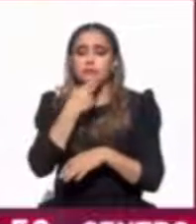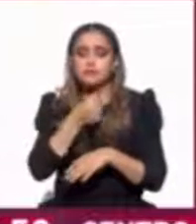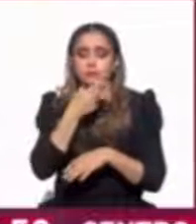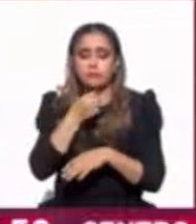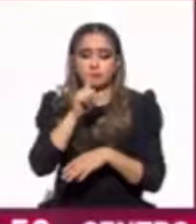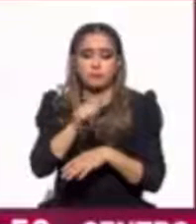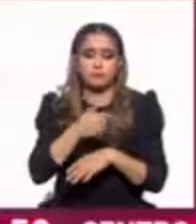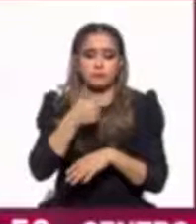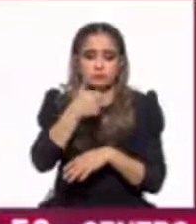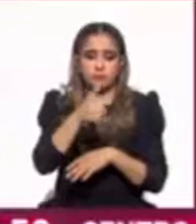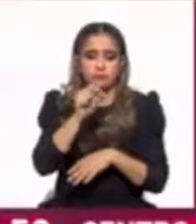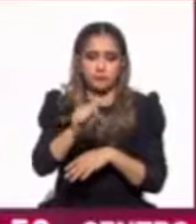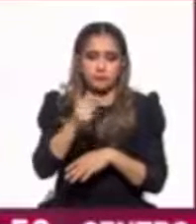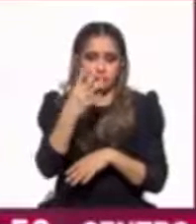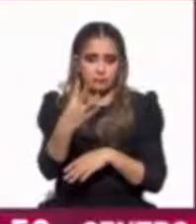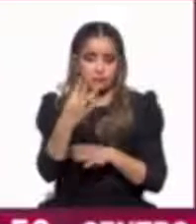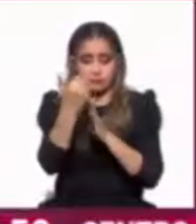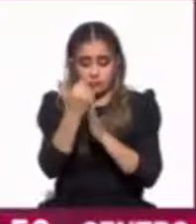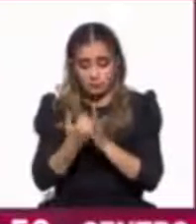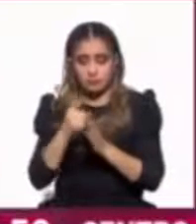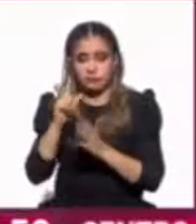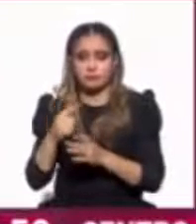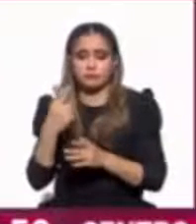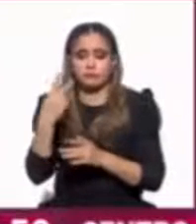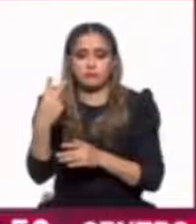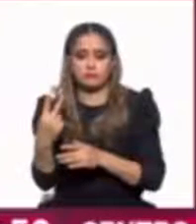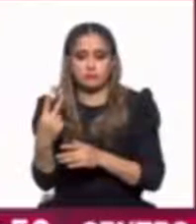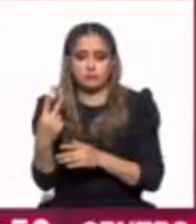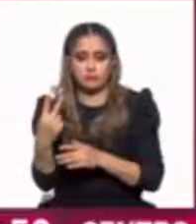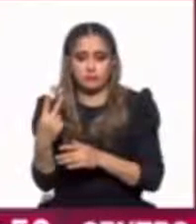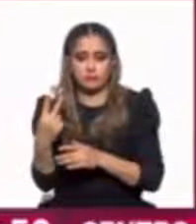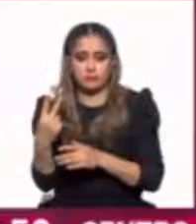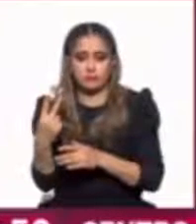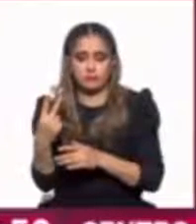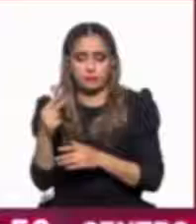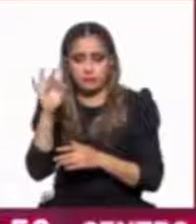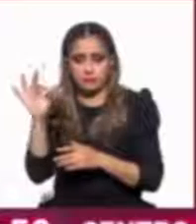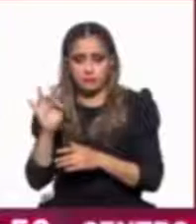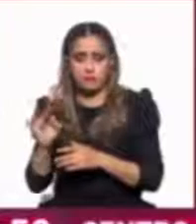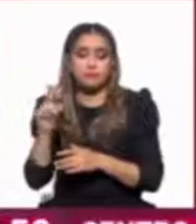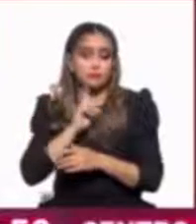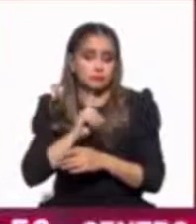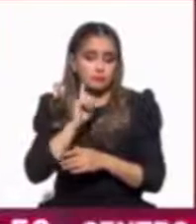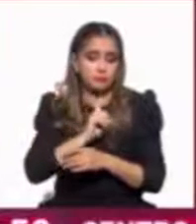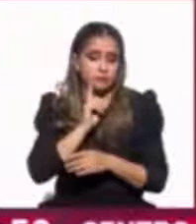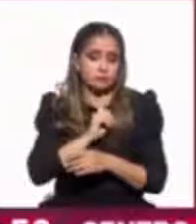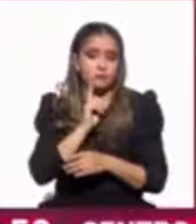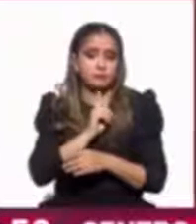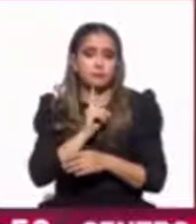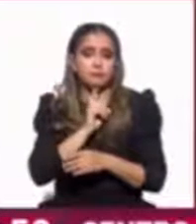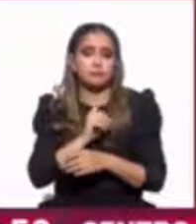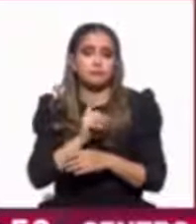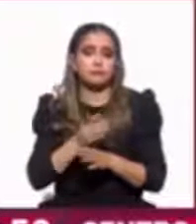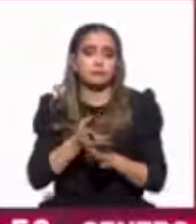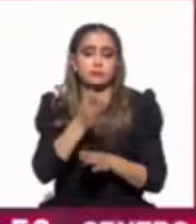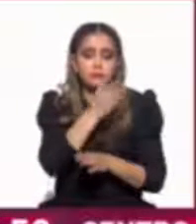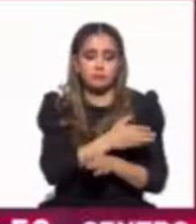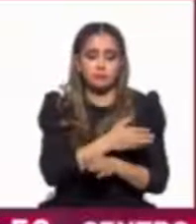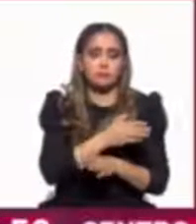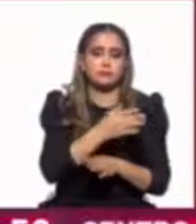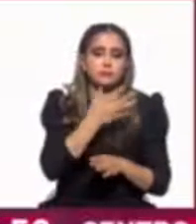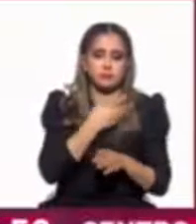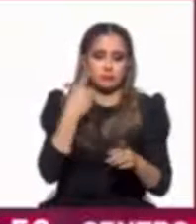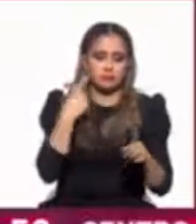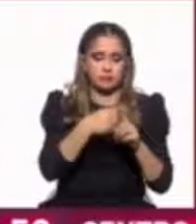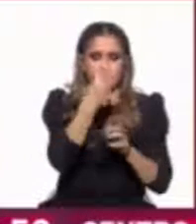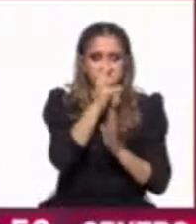venían 76.4, baja a 72, y en el caso de las mujeres era hasta el primer